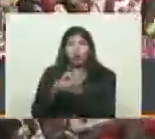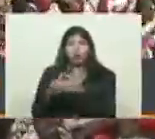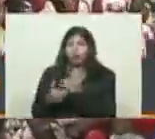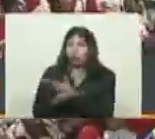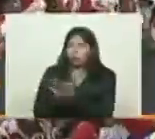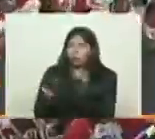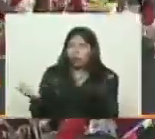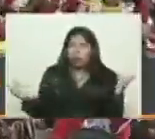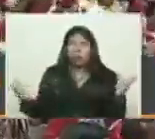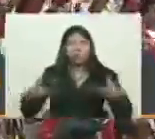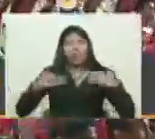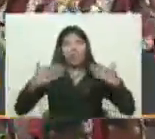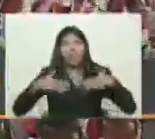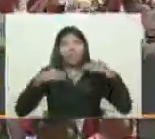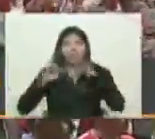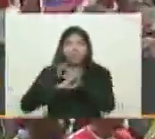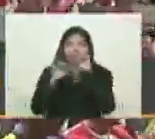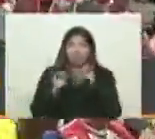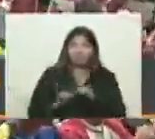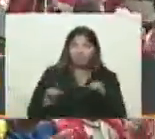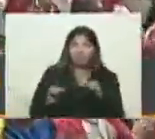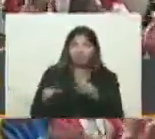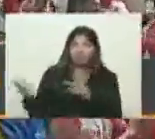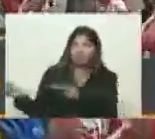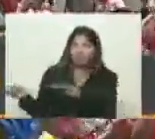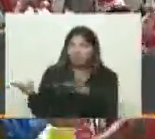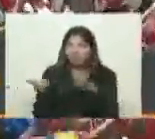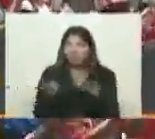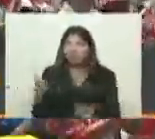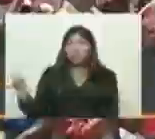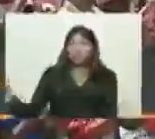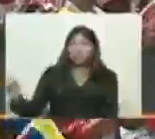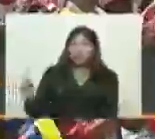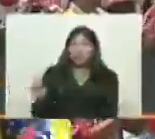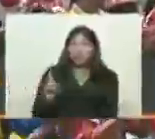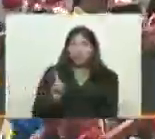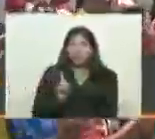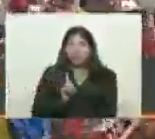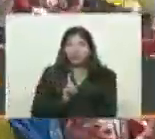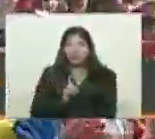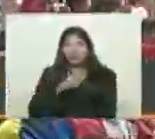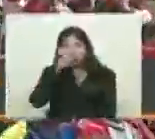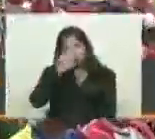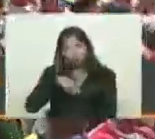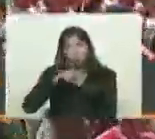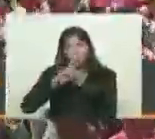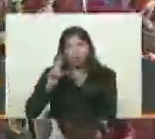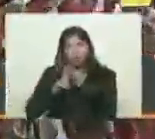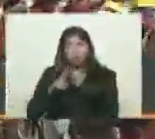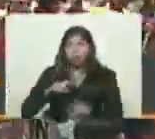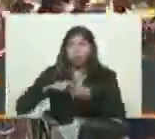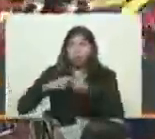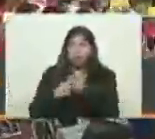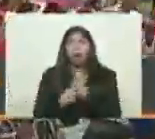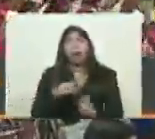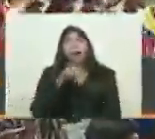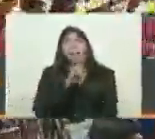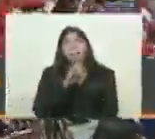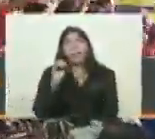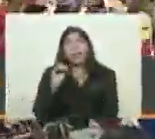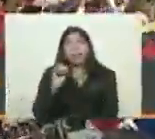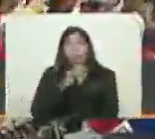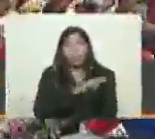ambiente de alegría al mandatario nacional, un movimiento que congrega a más de 20